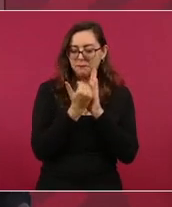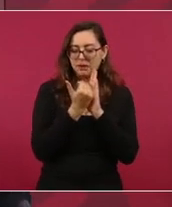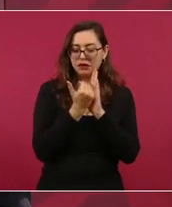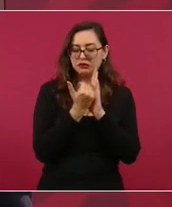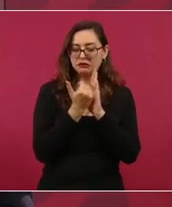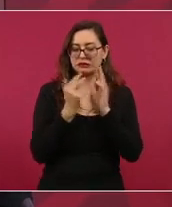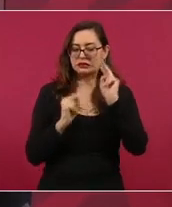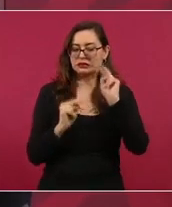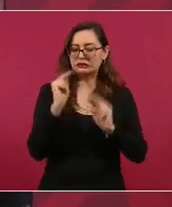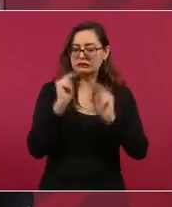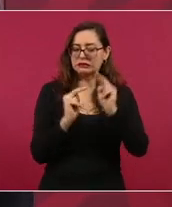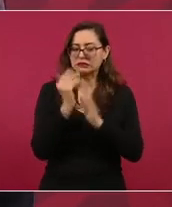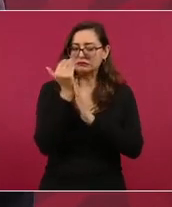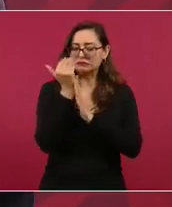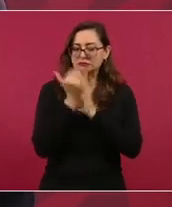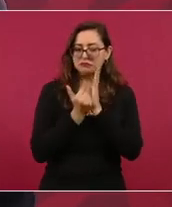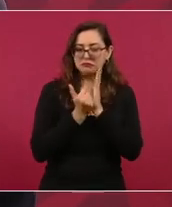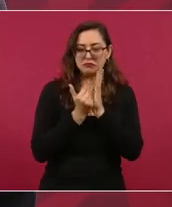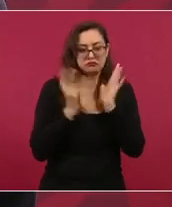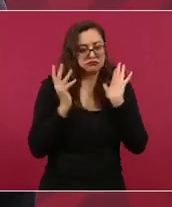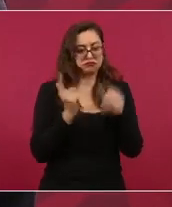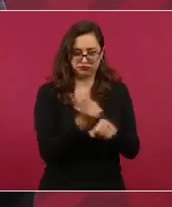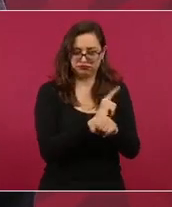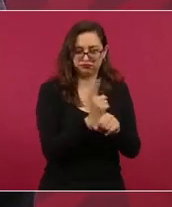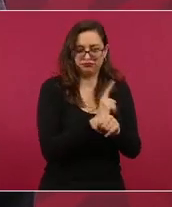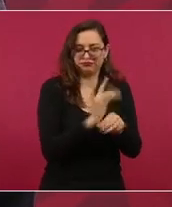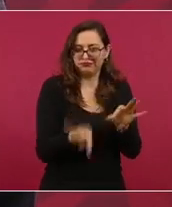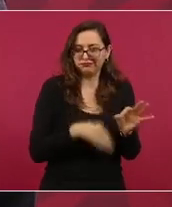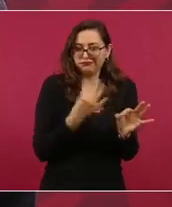nivel, terminan su carrera